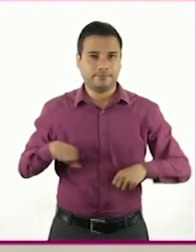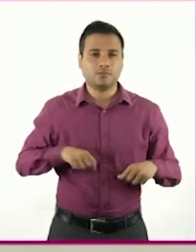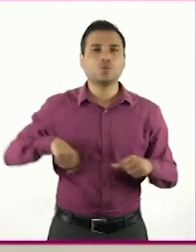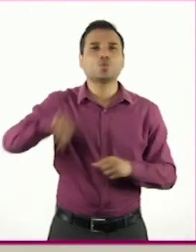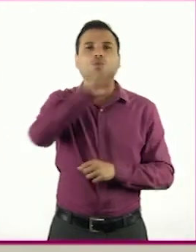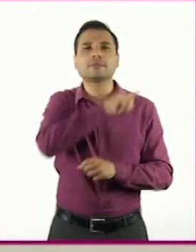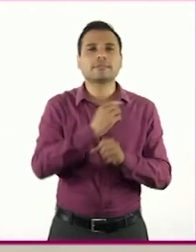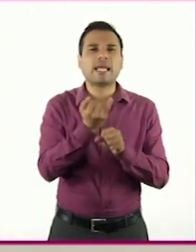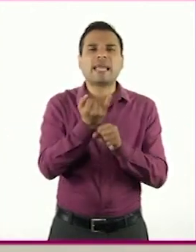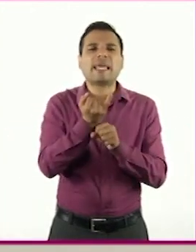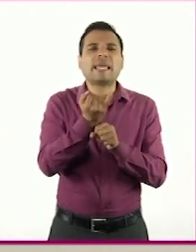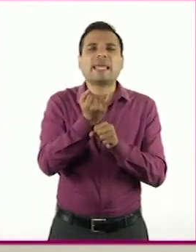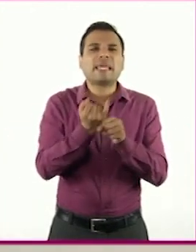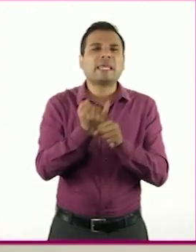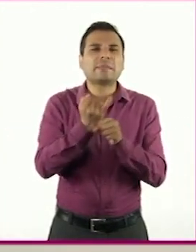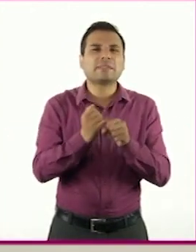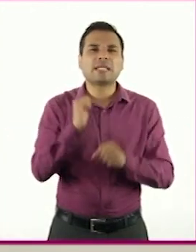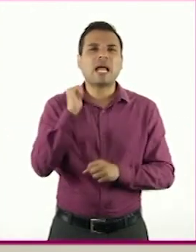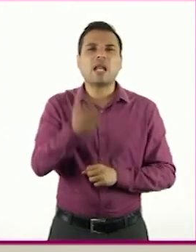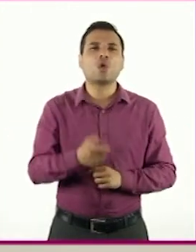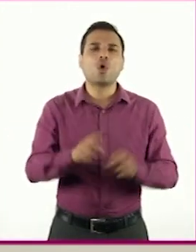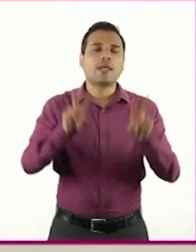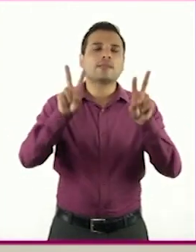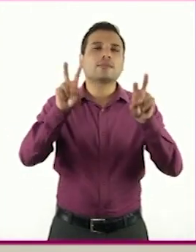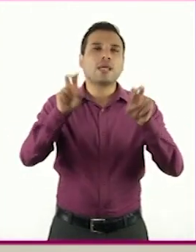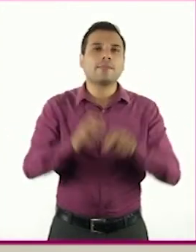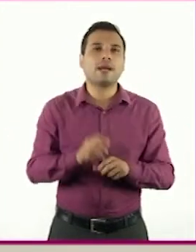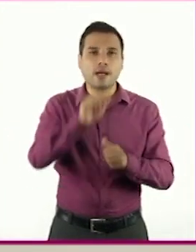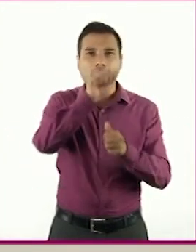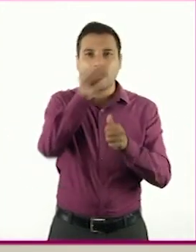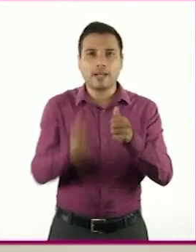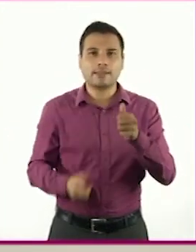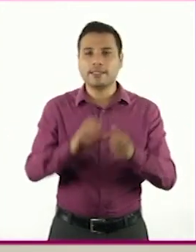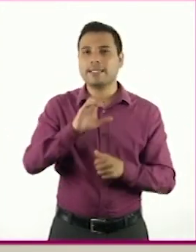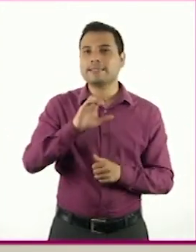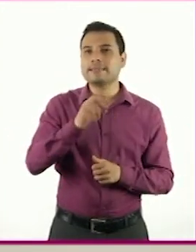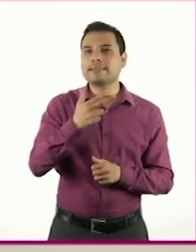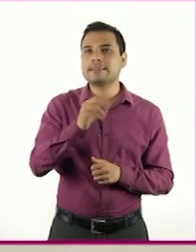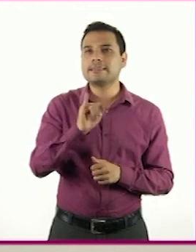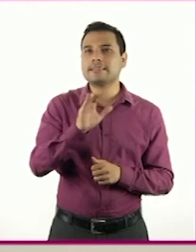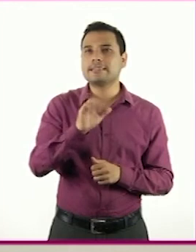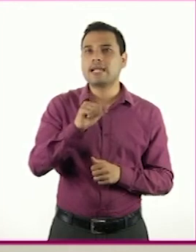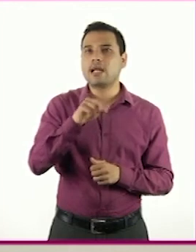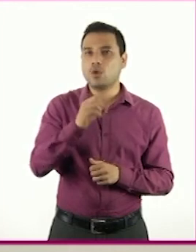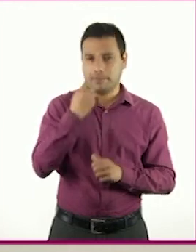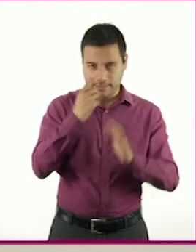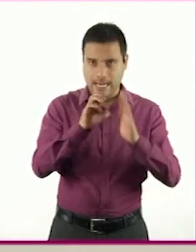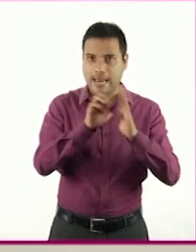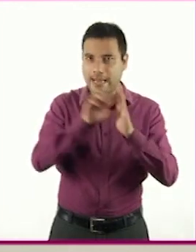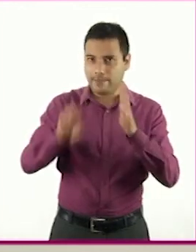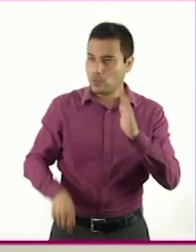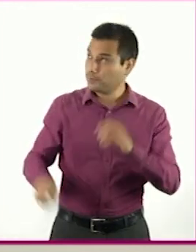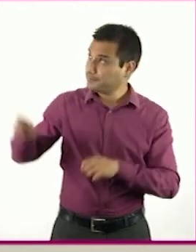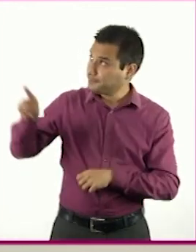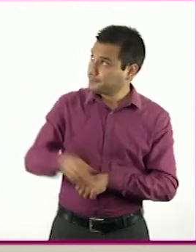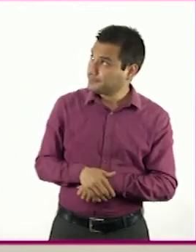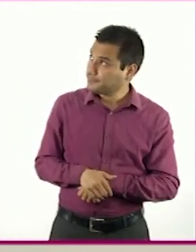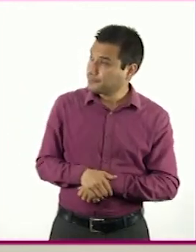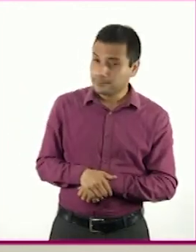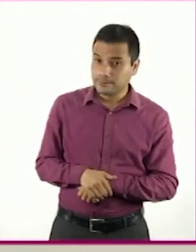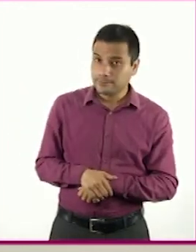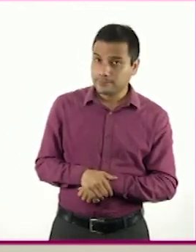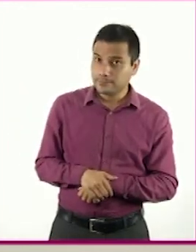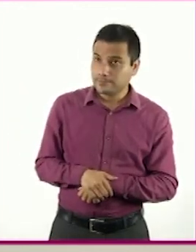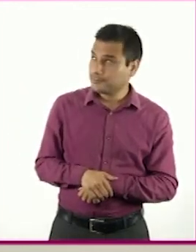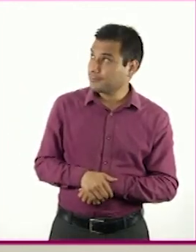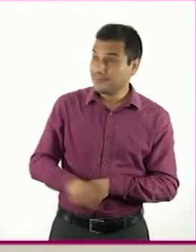una expresión artística de arte chicano, como la que ven en la pantalla, la cual pertenece a la exposición